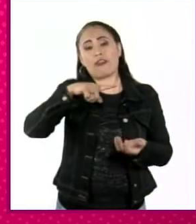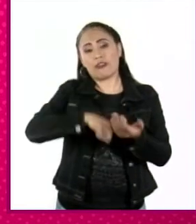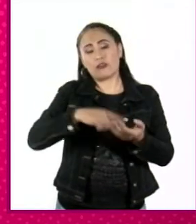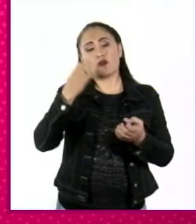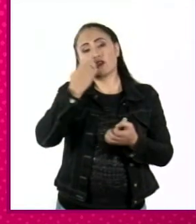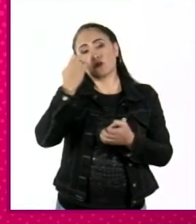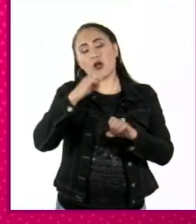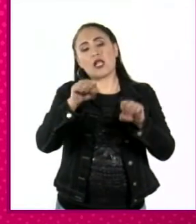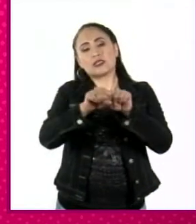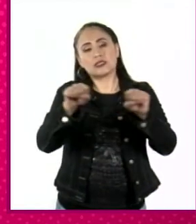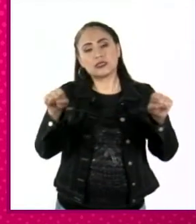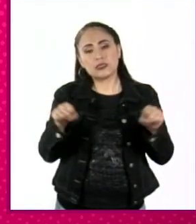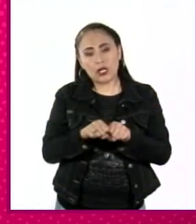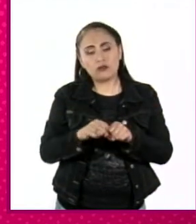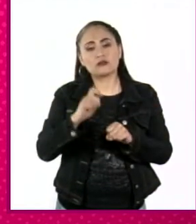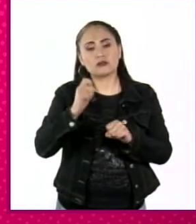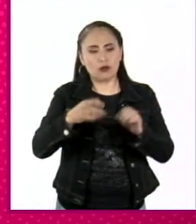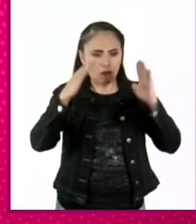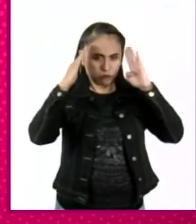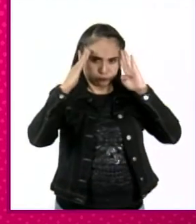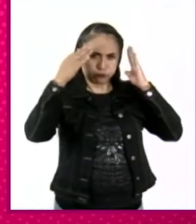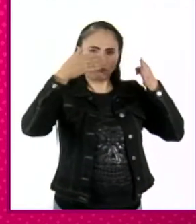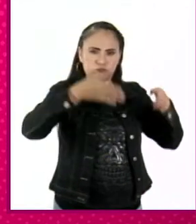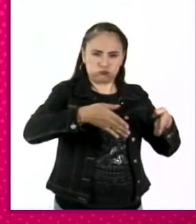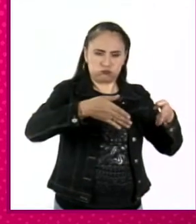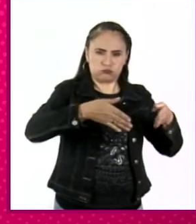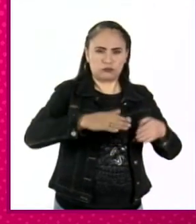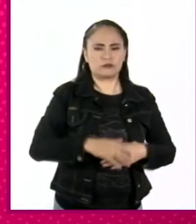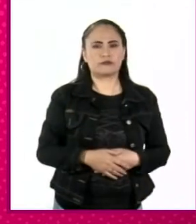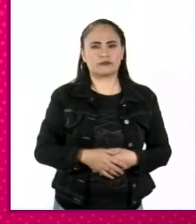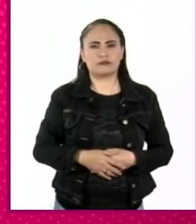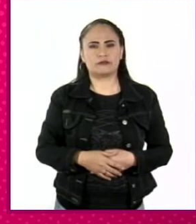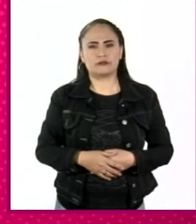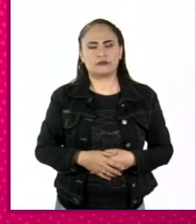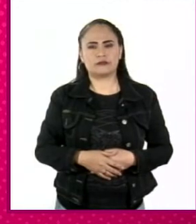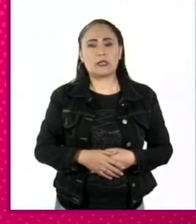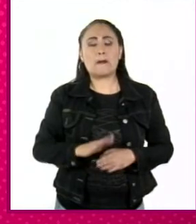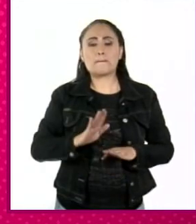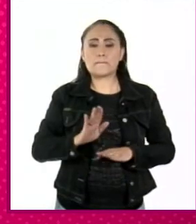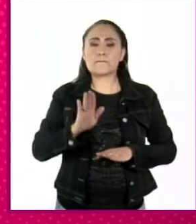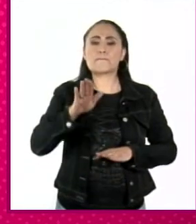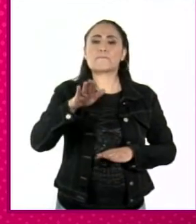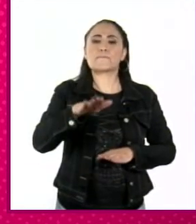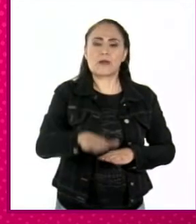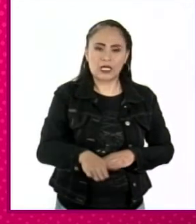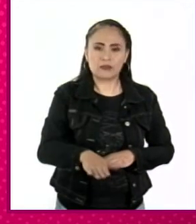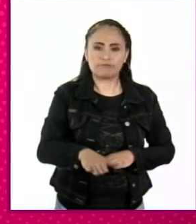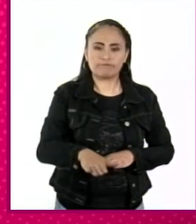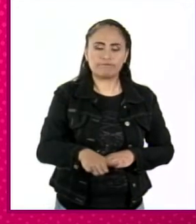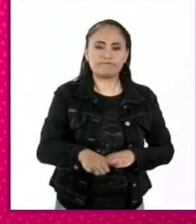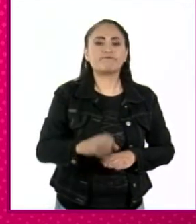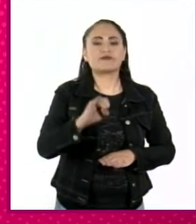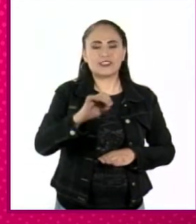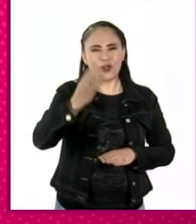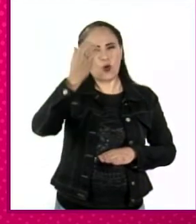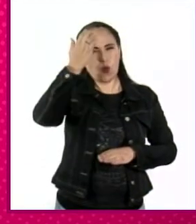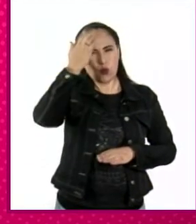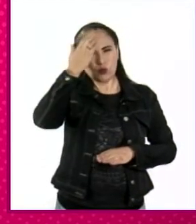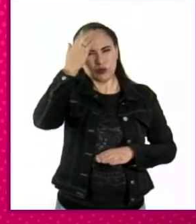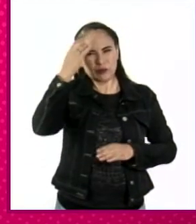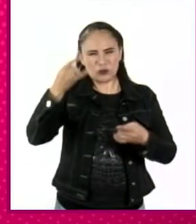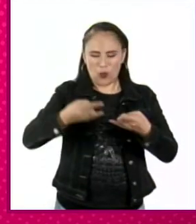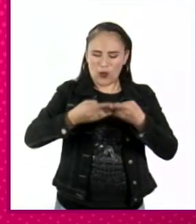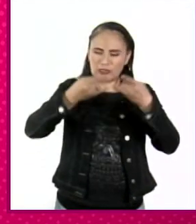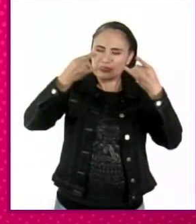trabajáramos básicamente esto, que más que sea el primer paso del conocimiento histórico, de la